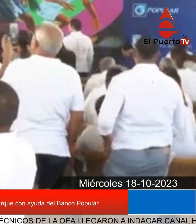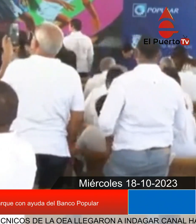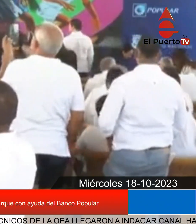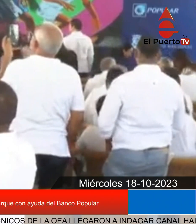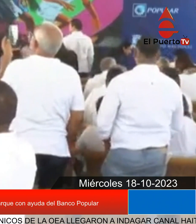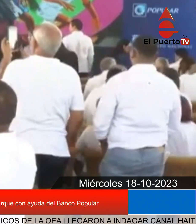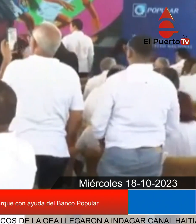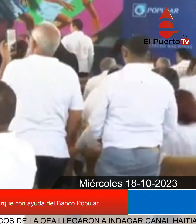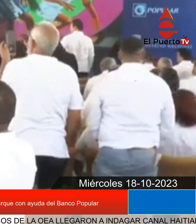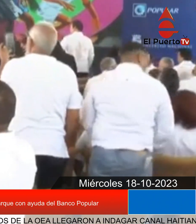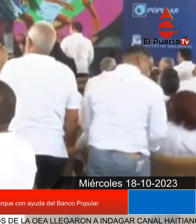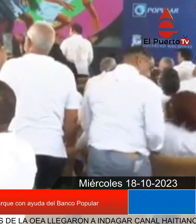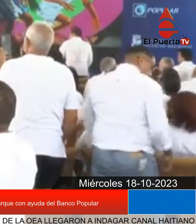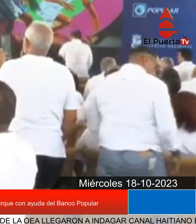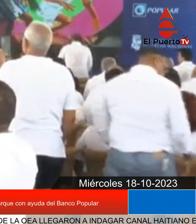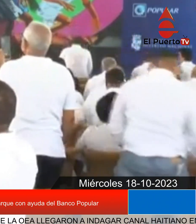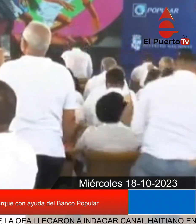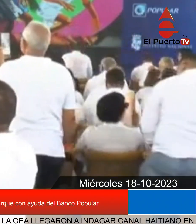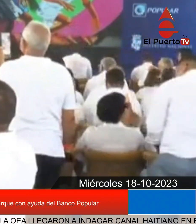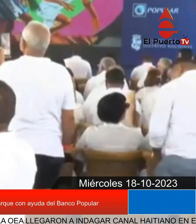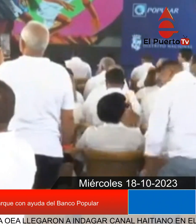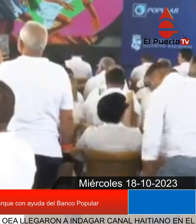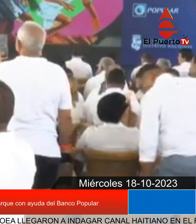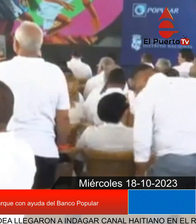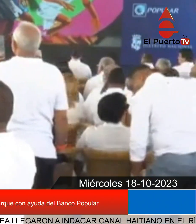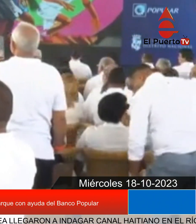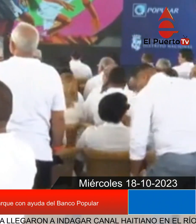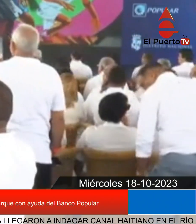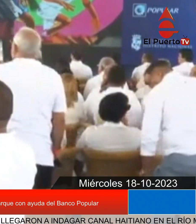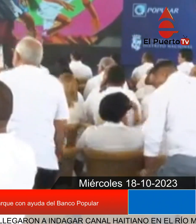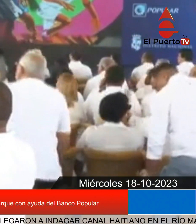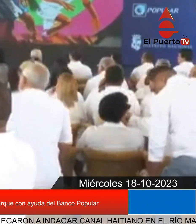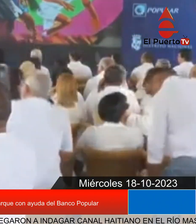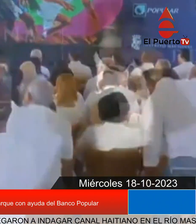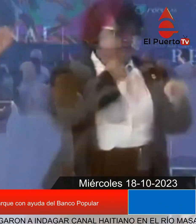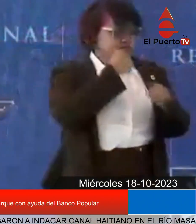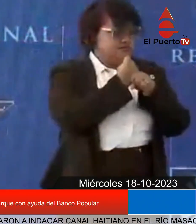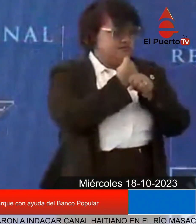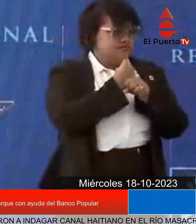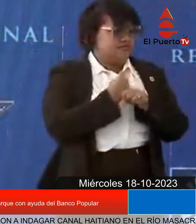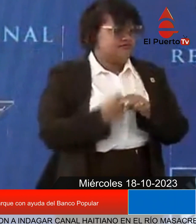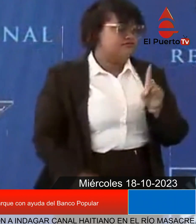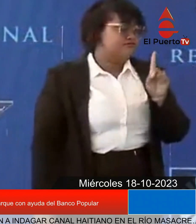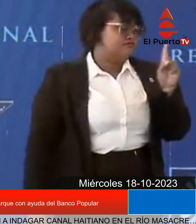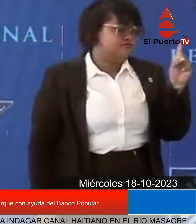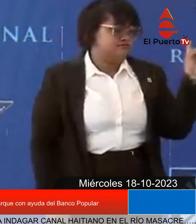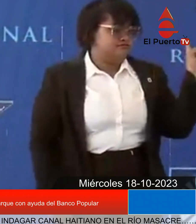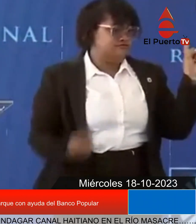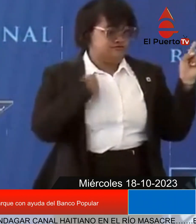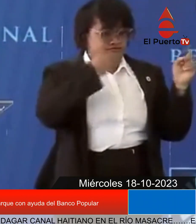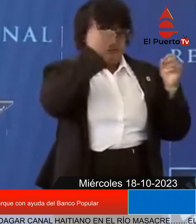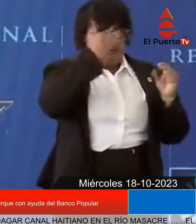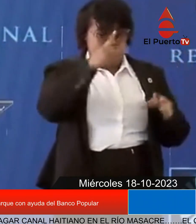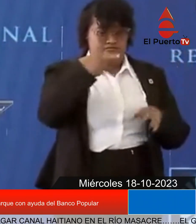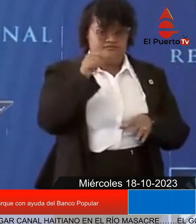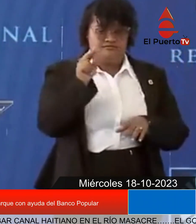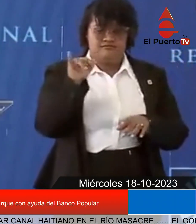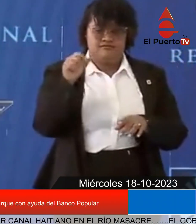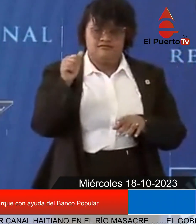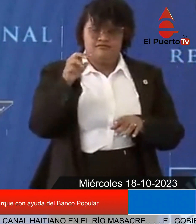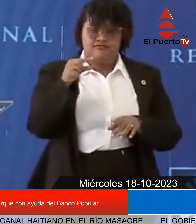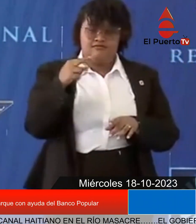este camino fructífero que hemos tenido, presidente, desde hace 3 años. Ahí atrás le decía al señor Paniagua ahorita